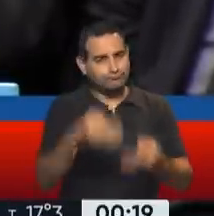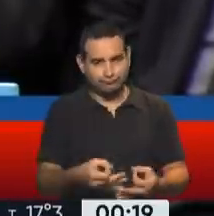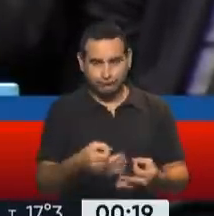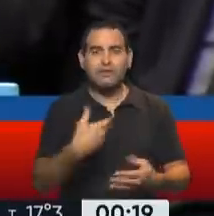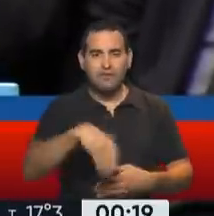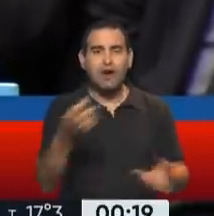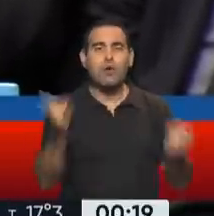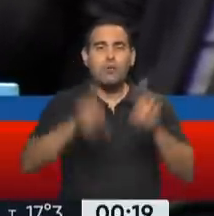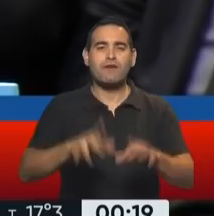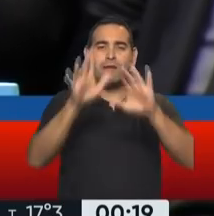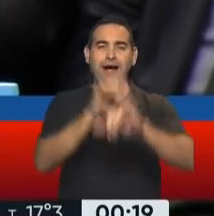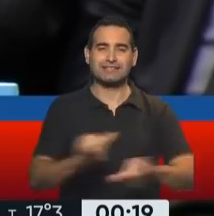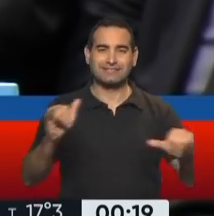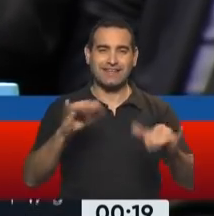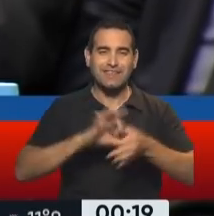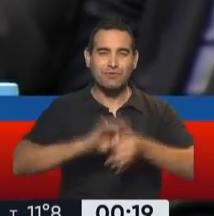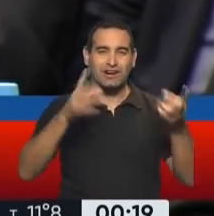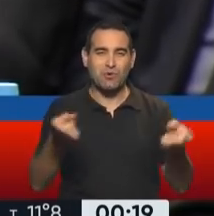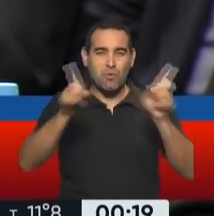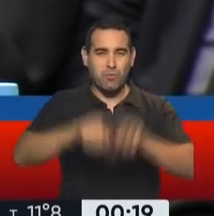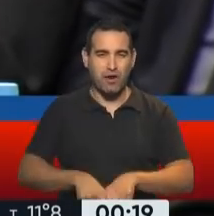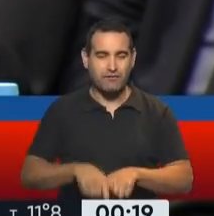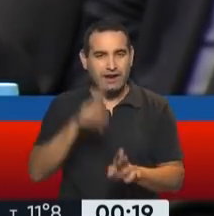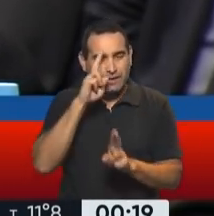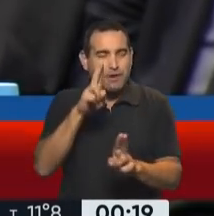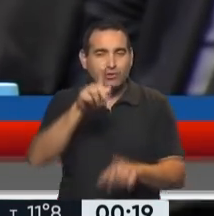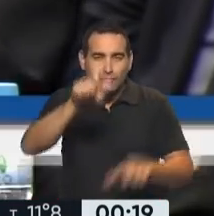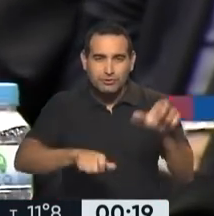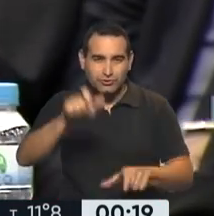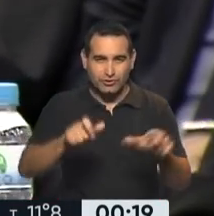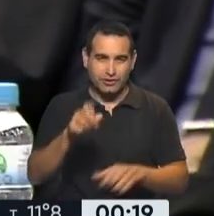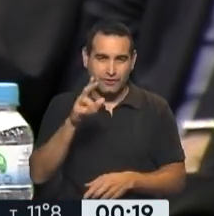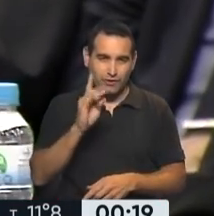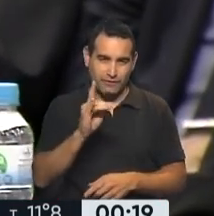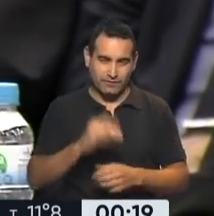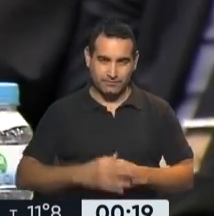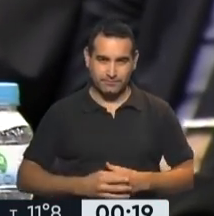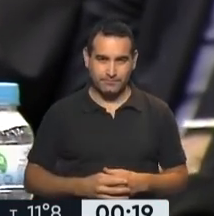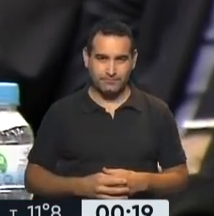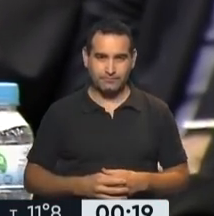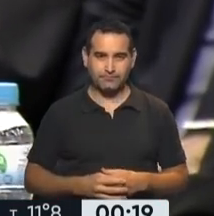restablecerá la paz democrática, respetando la voluntad de los bolivianos.